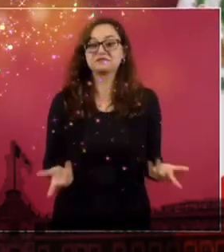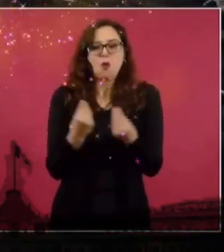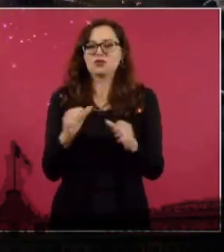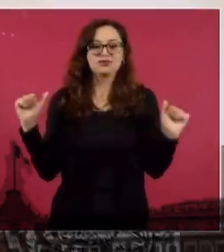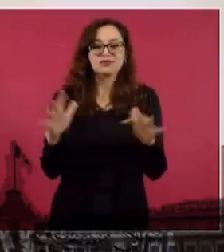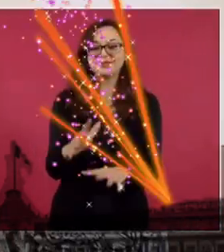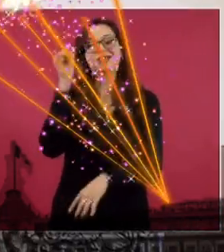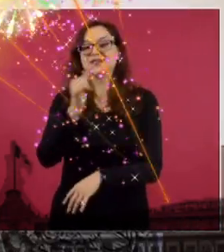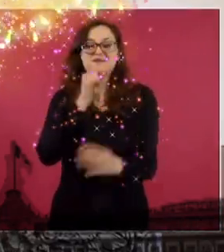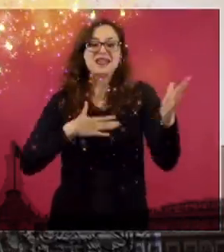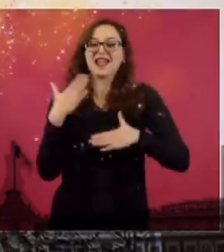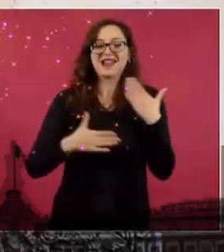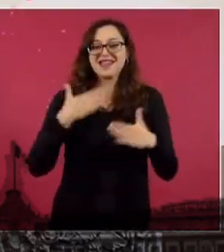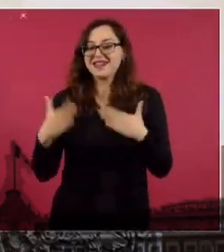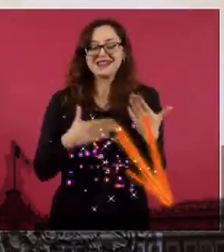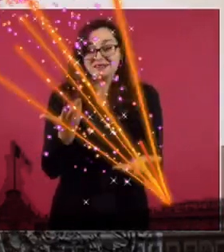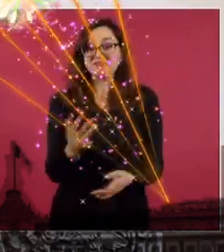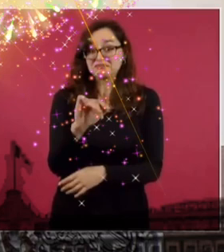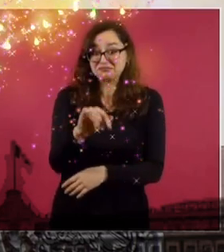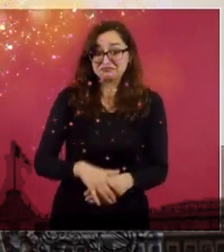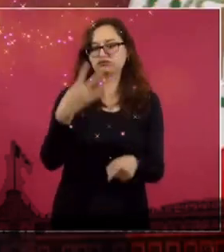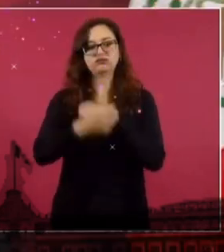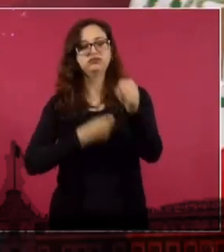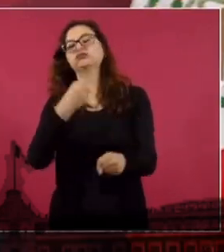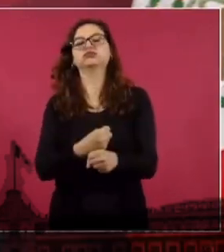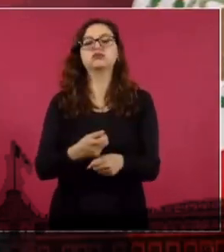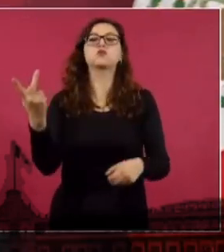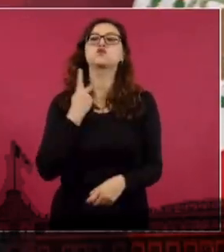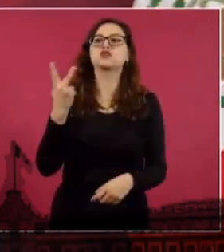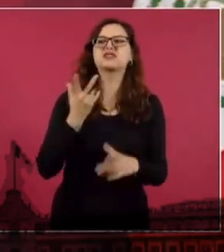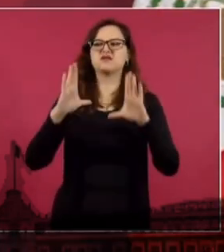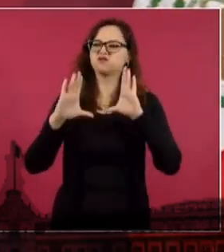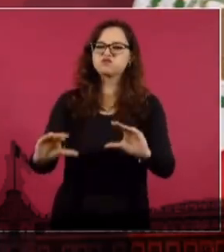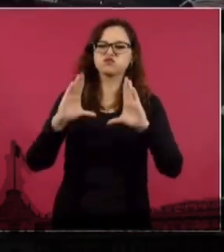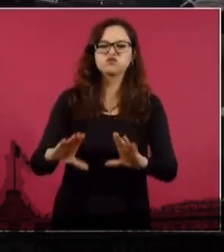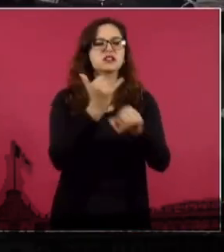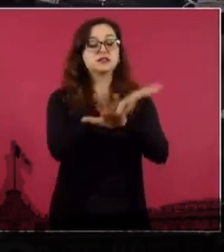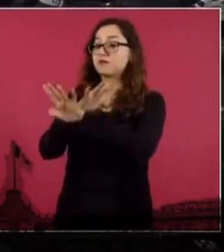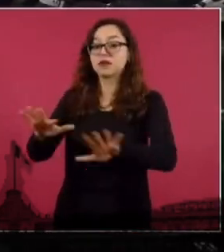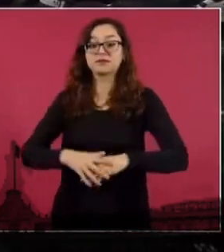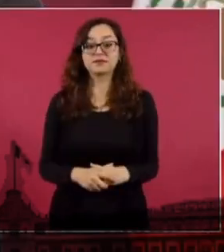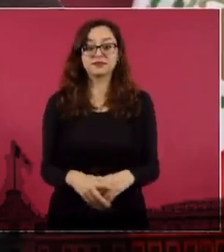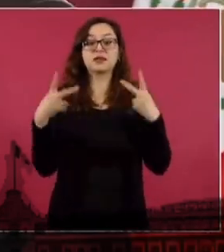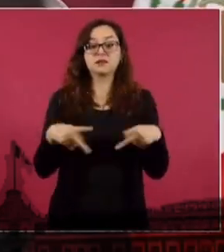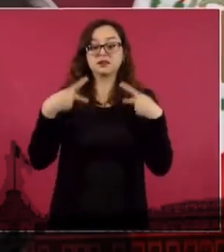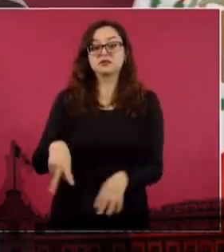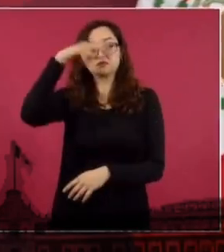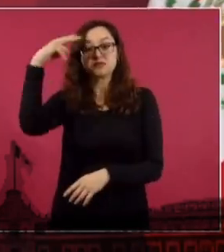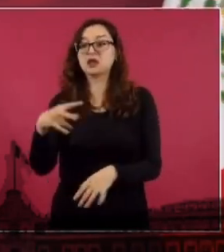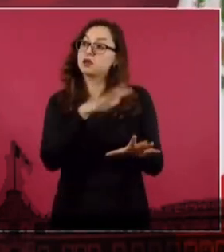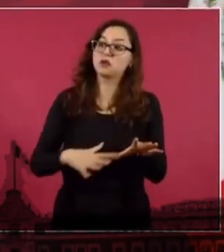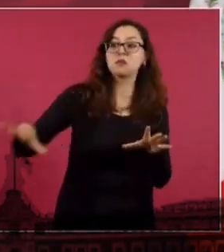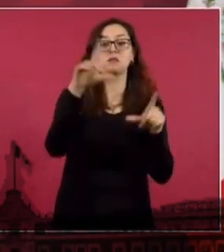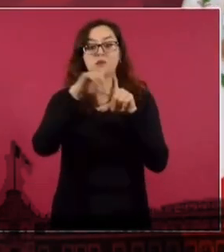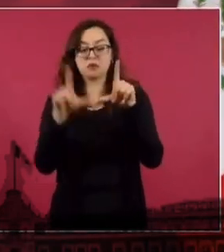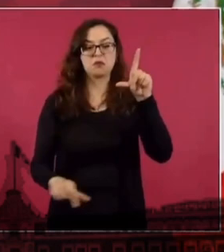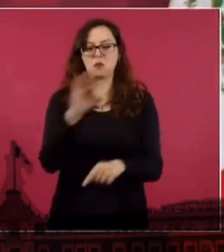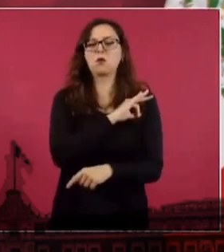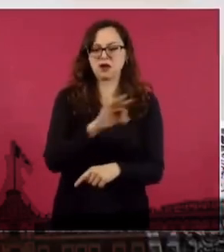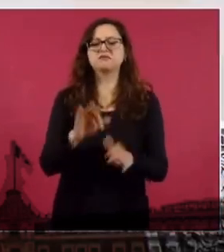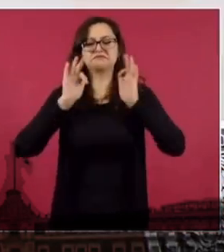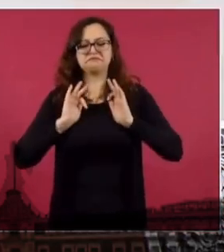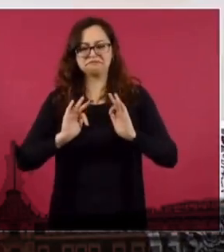fiesta, porque sí tenemos mucho que celebrar. Y ya México ya puede sacar la banderita, pañuelito.